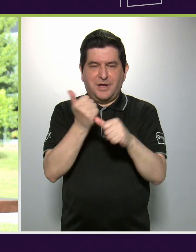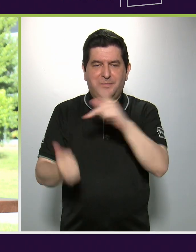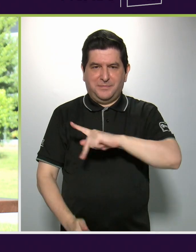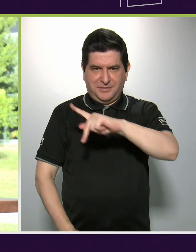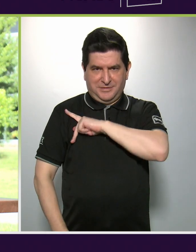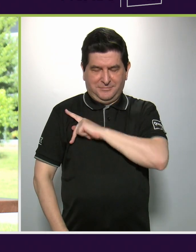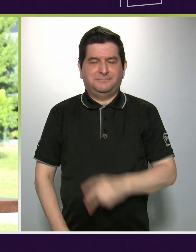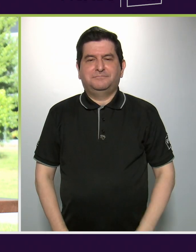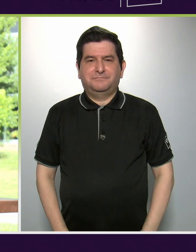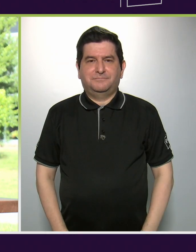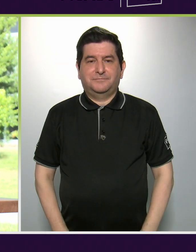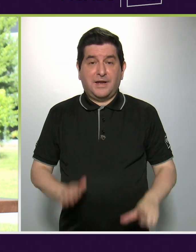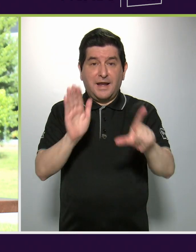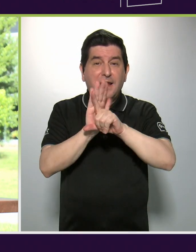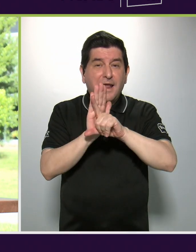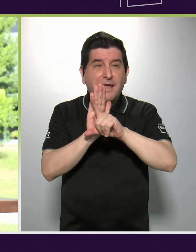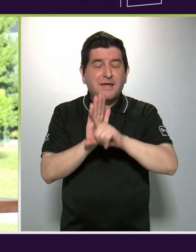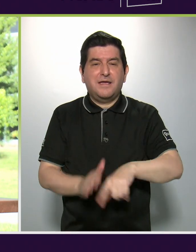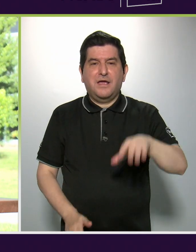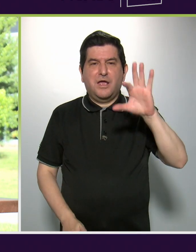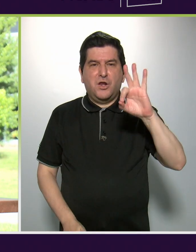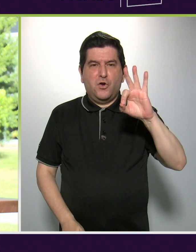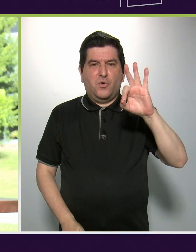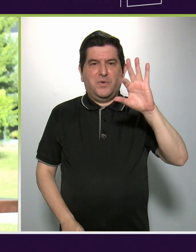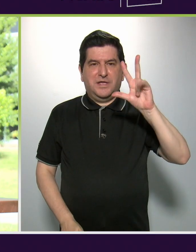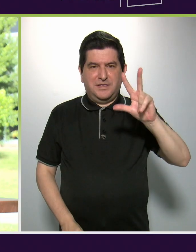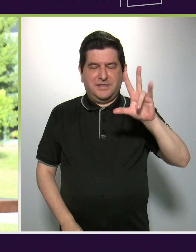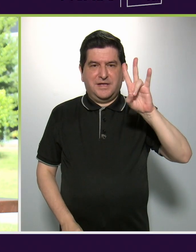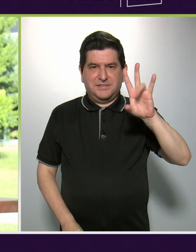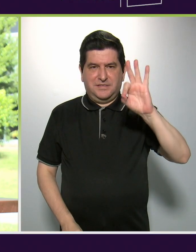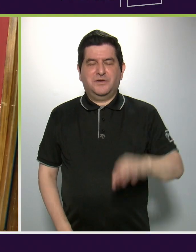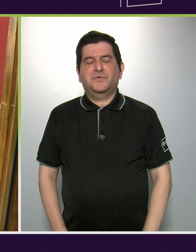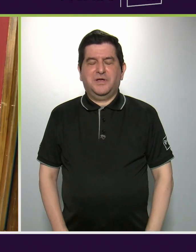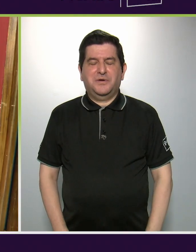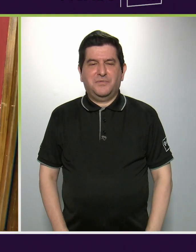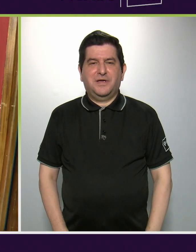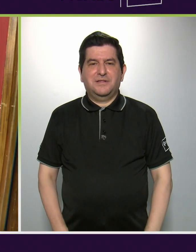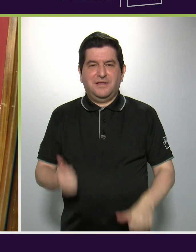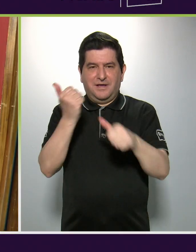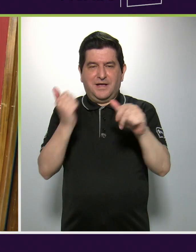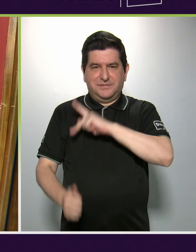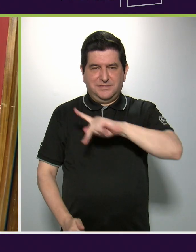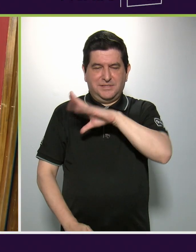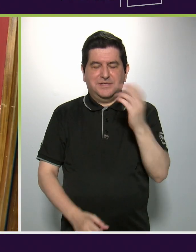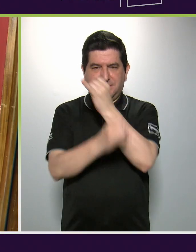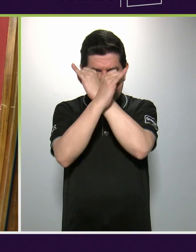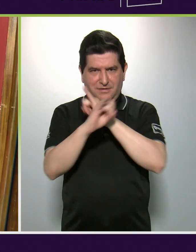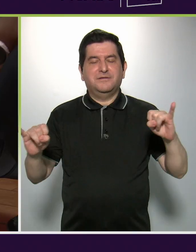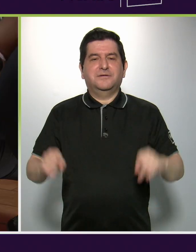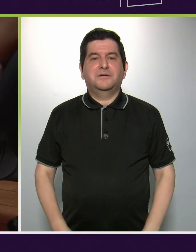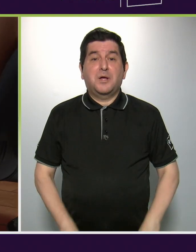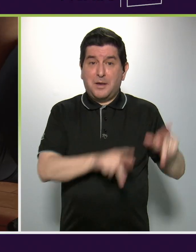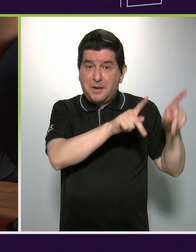9379 de asistencia personal y autonomía, donde muchas personas nos reportan, por ejemplo, que se les han rebajado